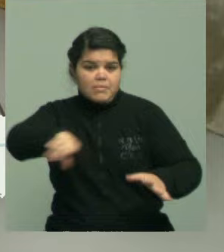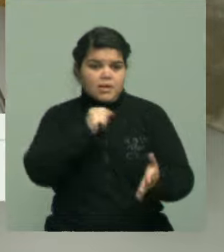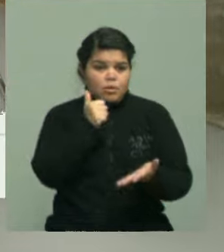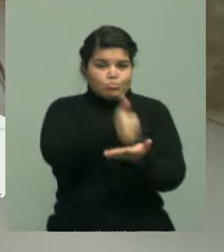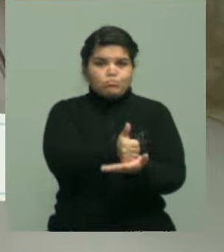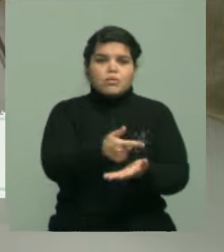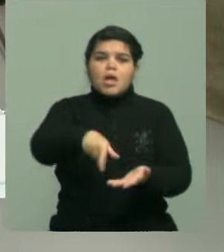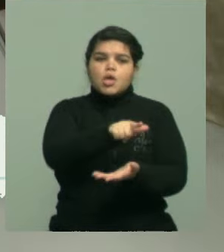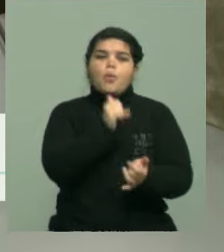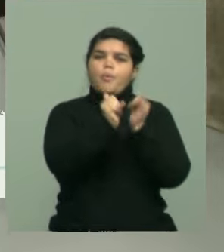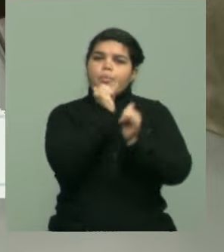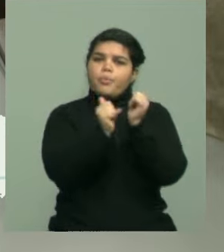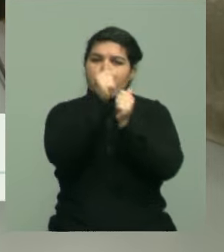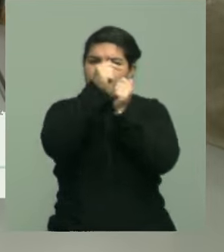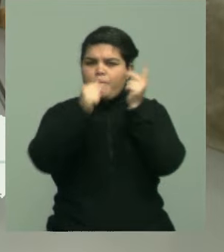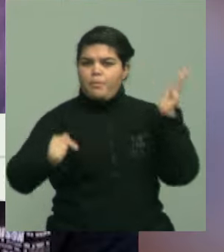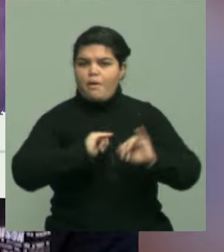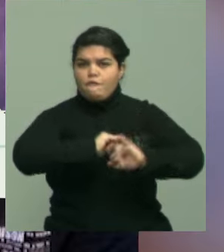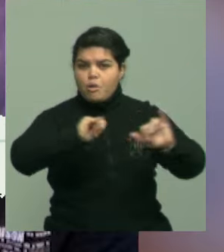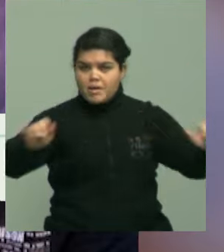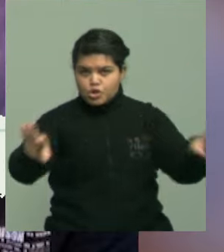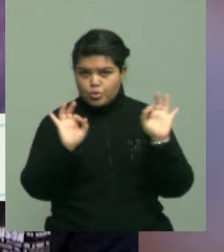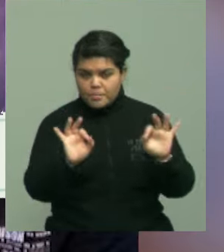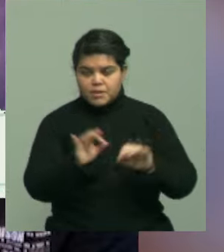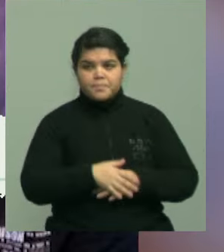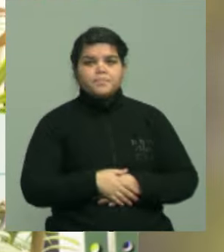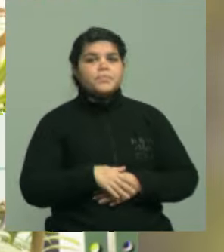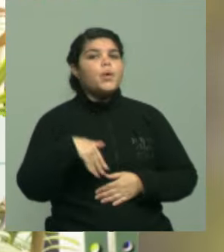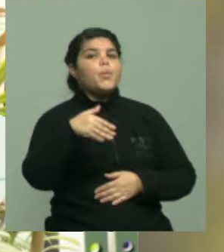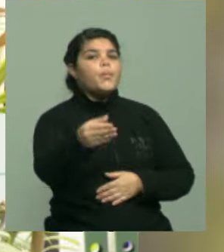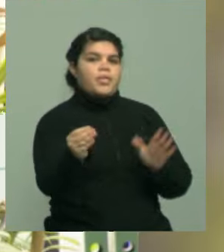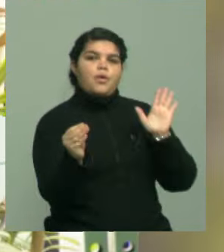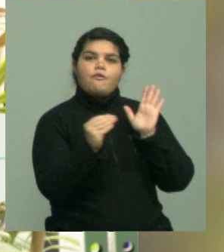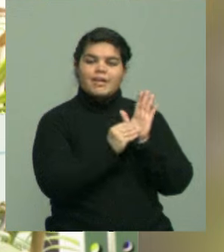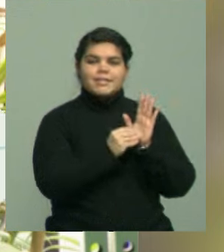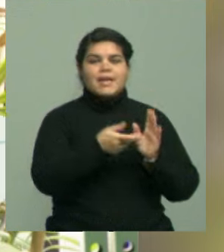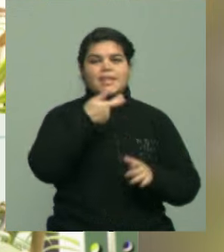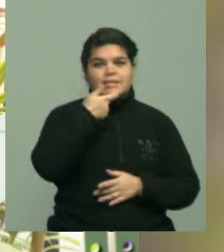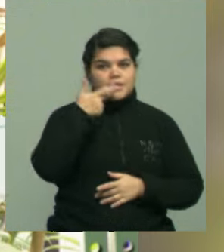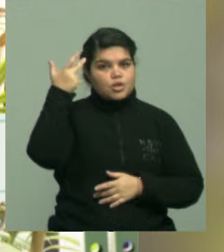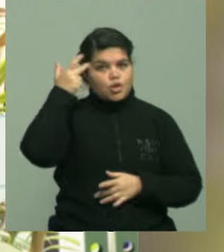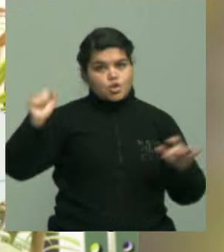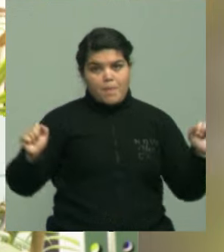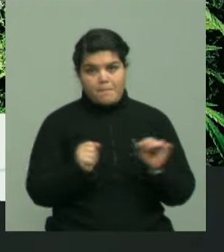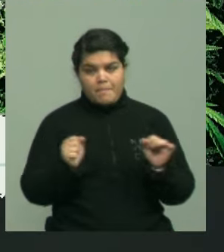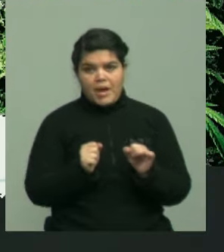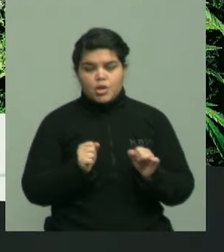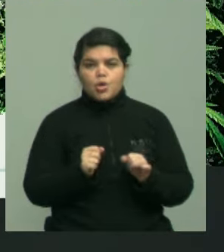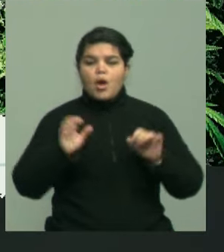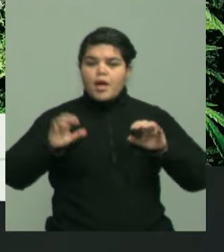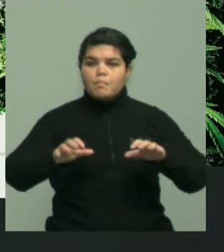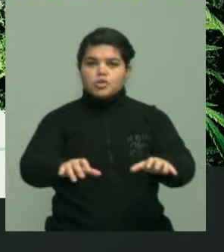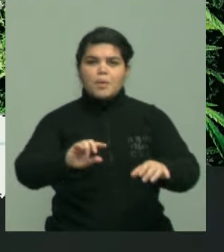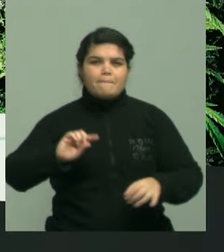me encantó. Lo repasamos entonces, Valentín. Esto va a ser 17 y 18 de mayo en el Ángel Bustelo, la primera exposición de cannabis. ¿A qué hora van